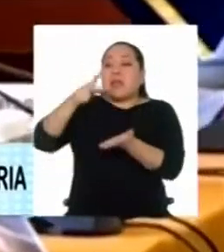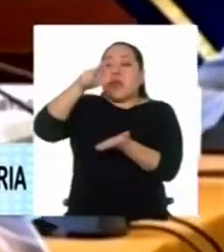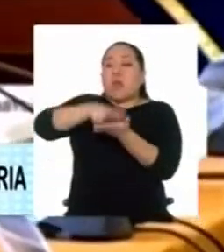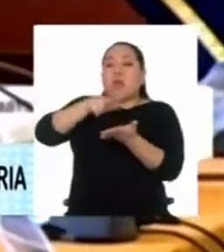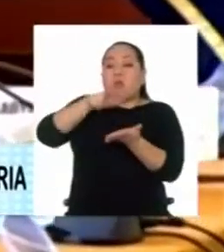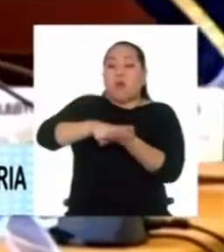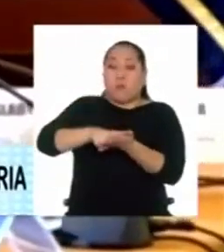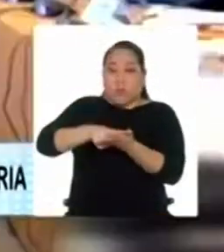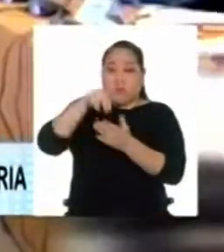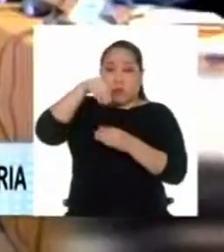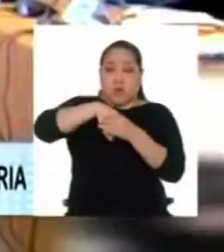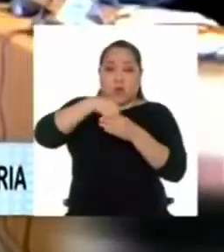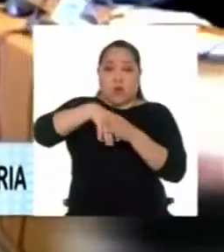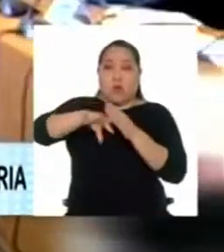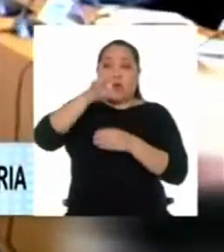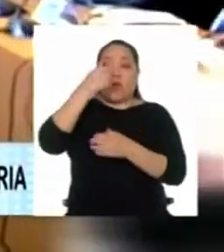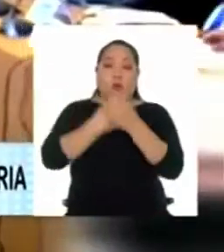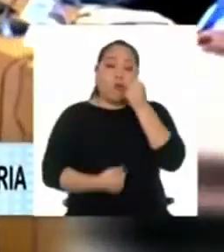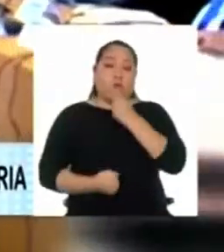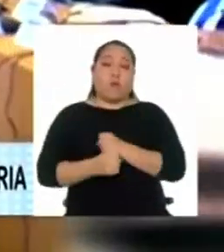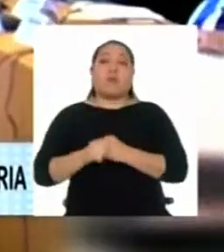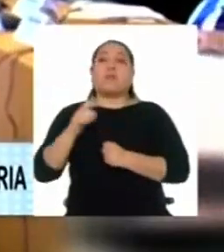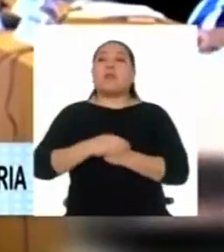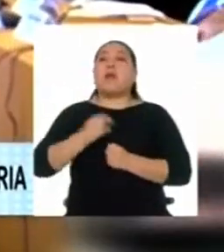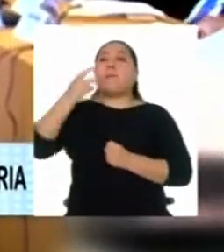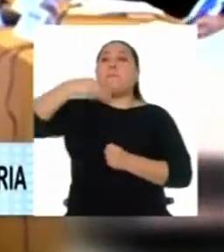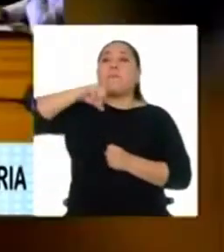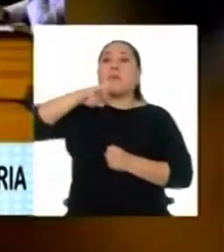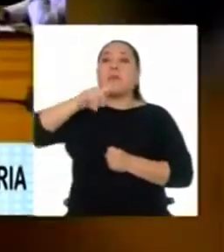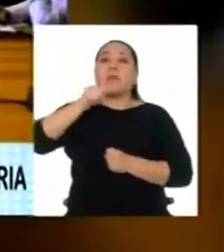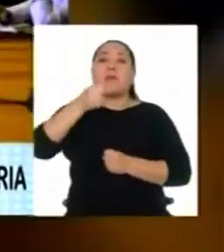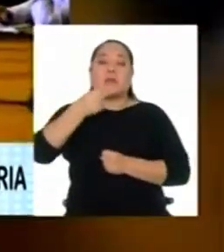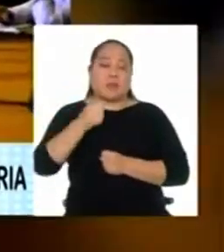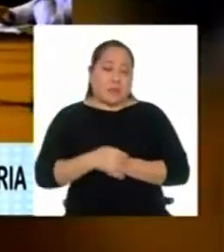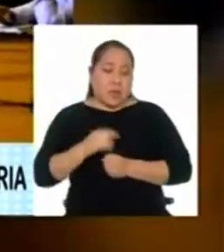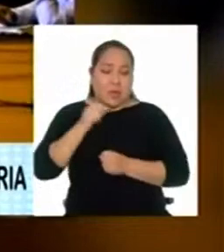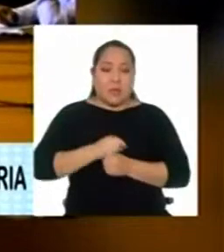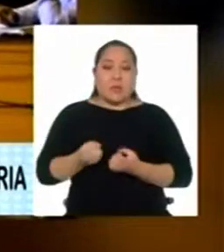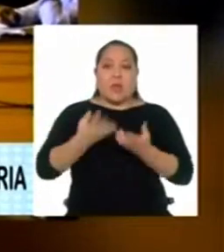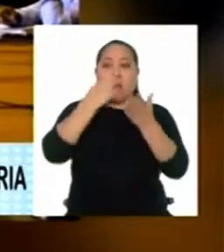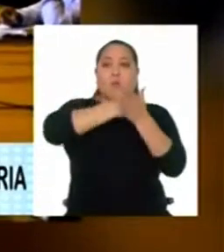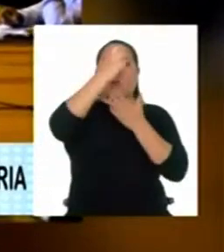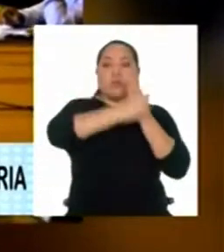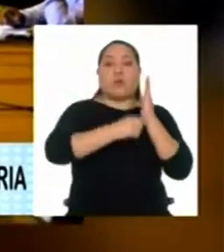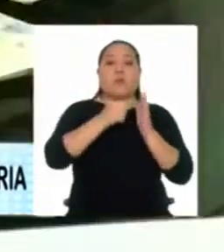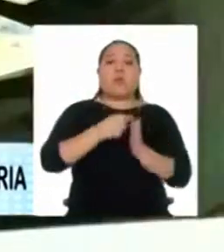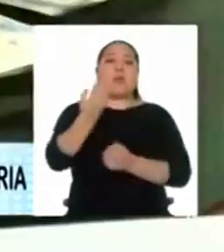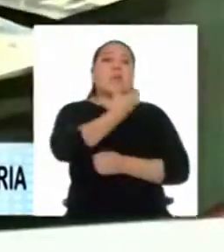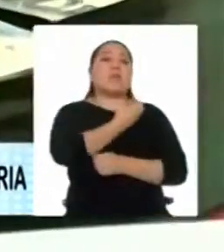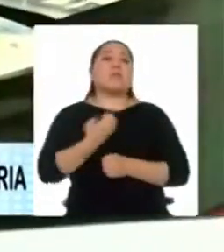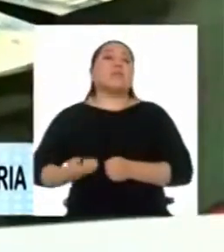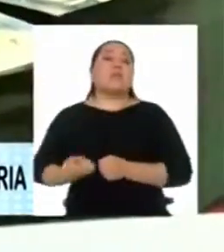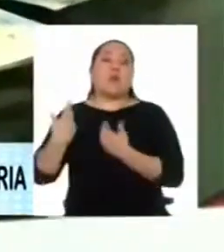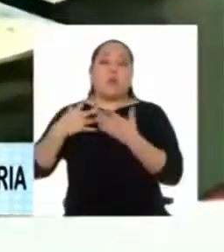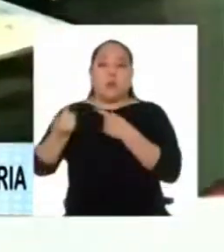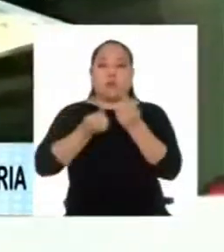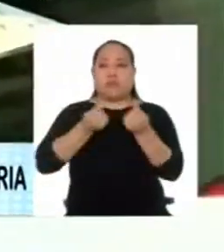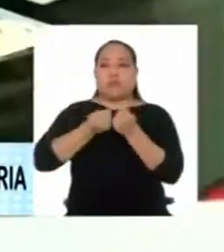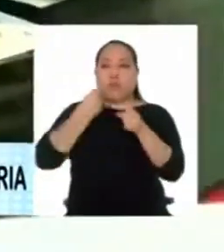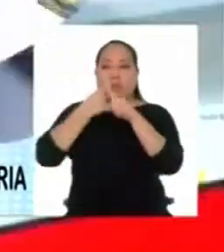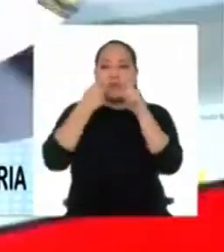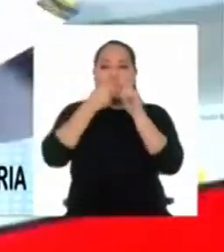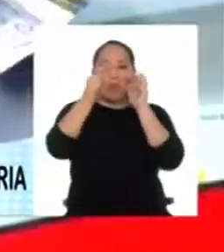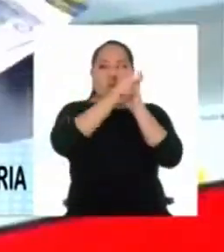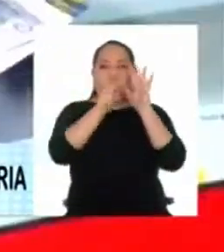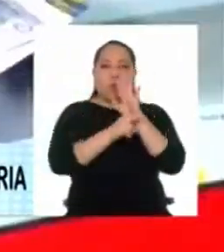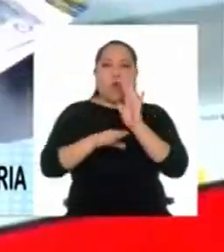vez a la Comisión de Constitución. Mirta Vázquez expuso el proyecto para que el Ejecutivo pueda legislar en materia tributaria, un paquete de normas que